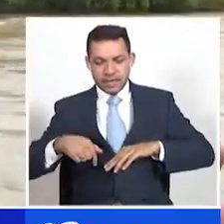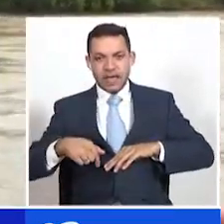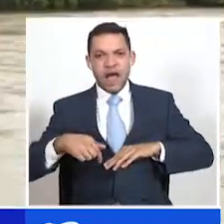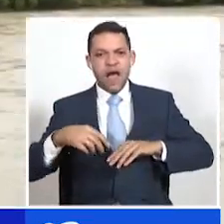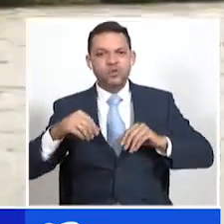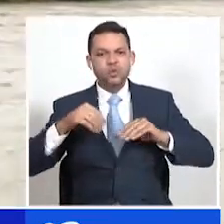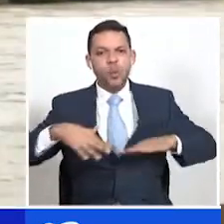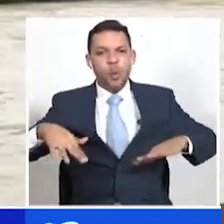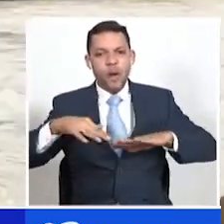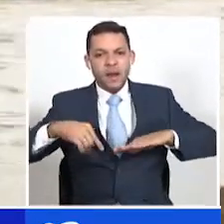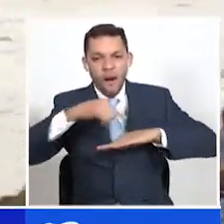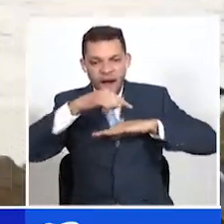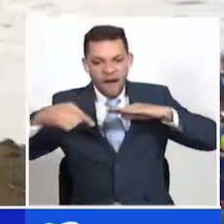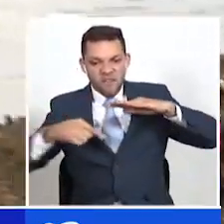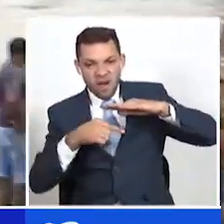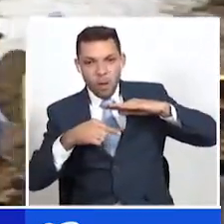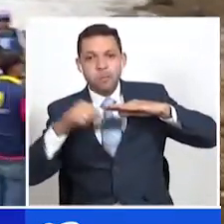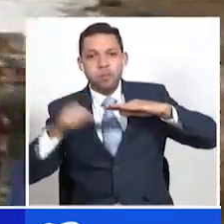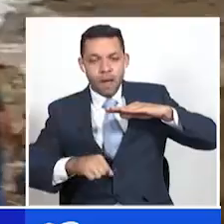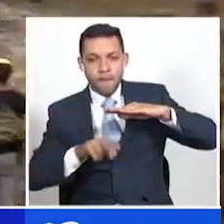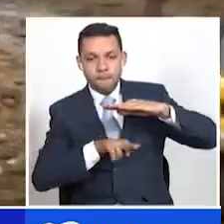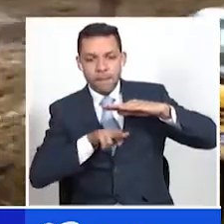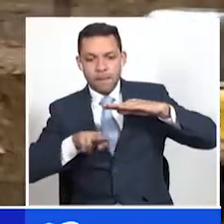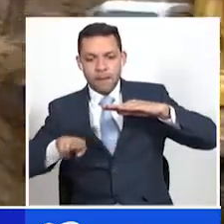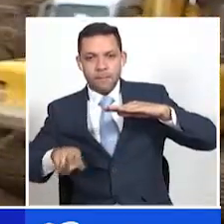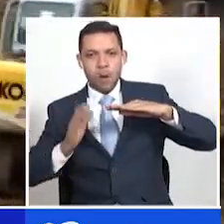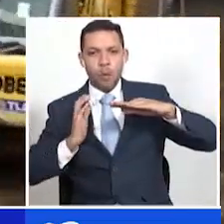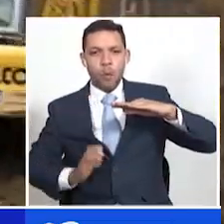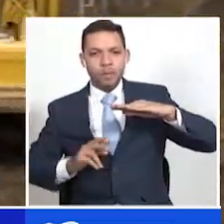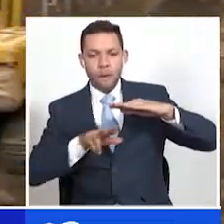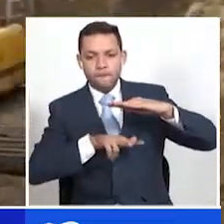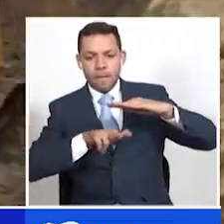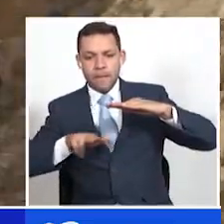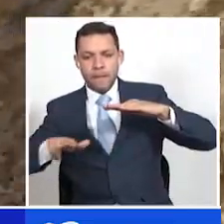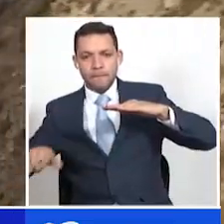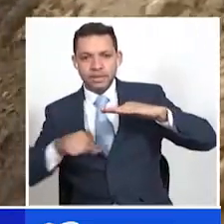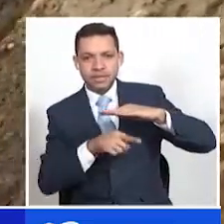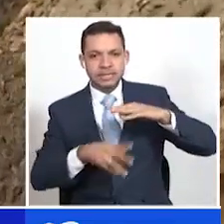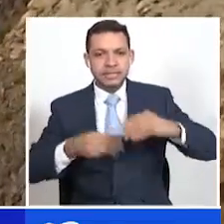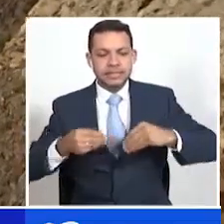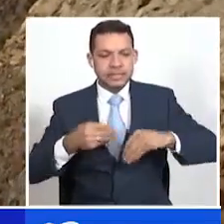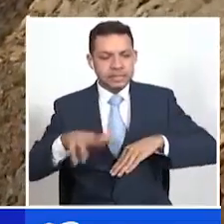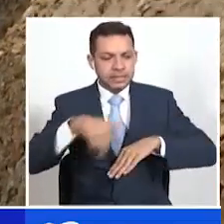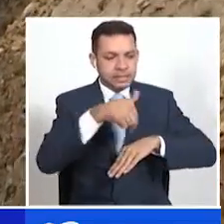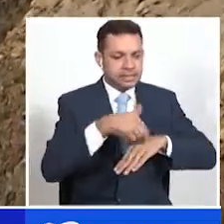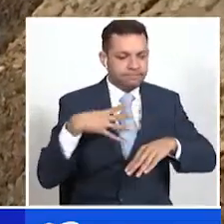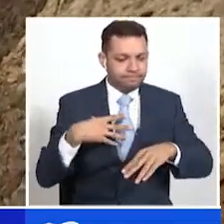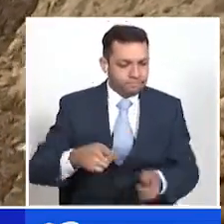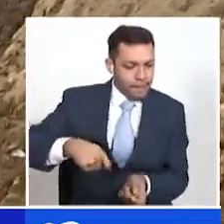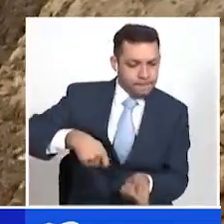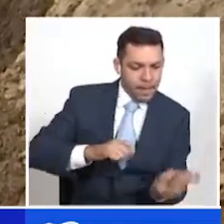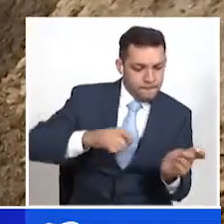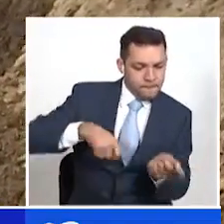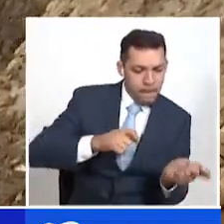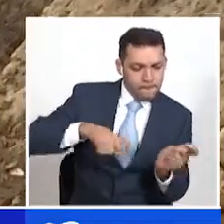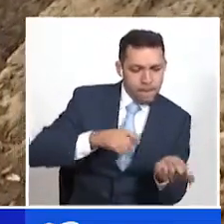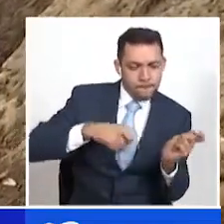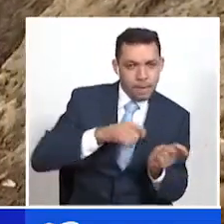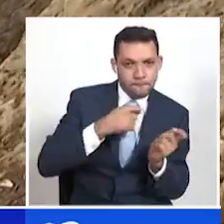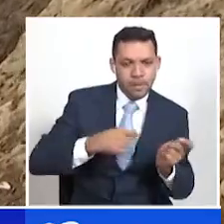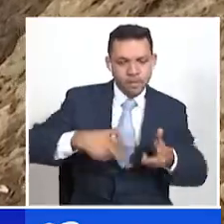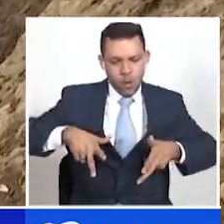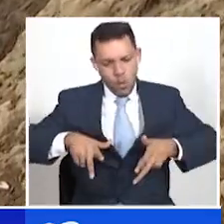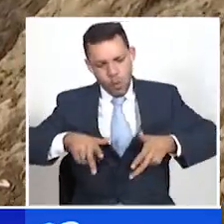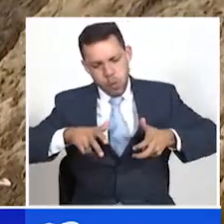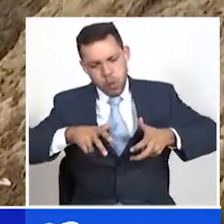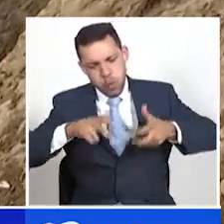la retroexcavadora en este momento, para que ustedes se tengan una idea, es mover la tierra, generar los jarillones, instalar la motobomba en la